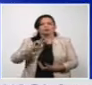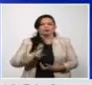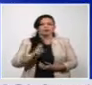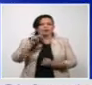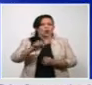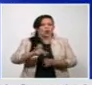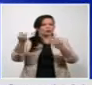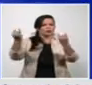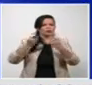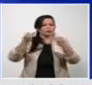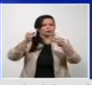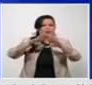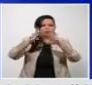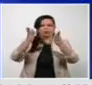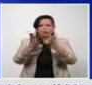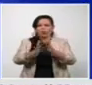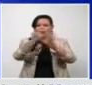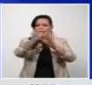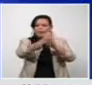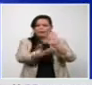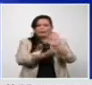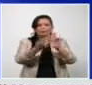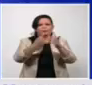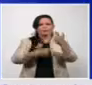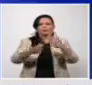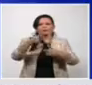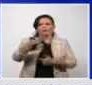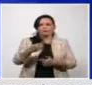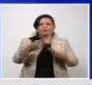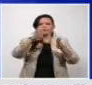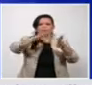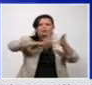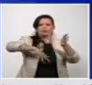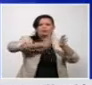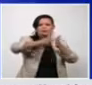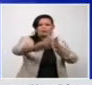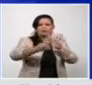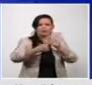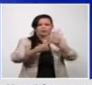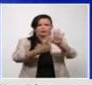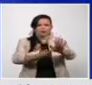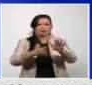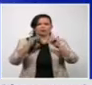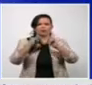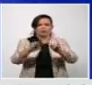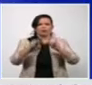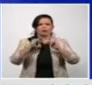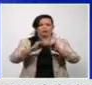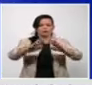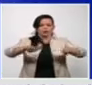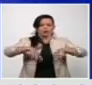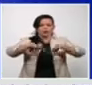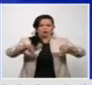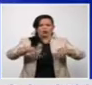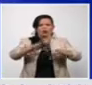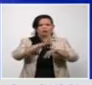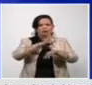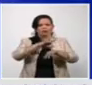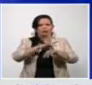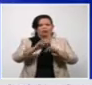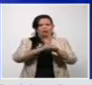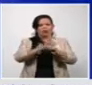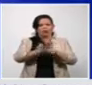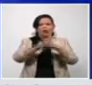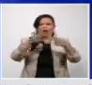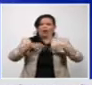están siendo, digamos, los principales en la estadística sobre la situación epidemiológica en el país. Le propongo la pausa habitual